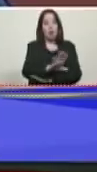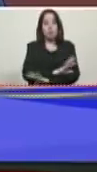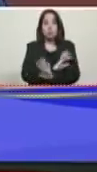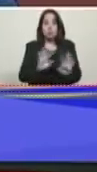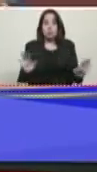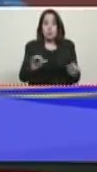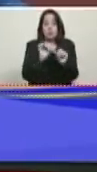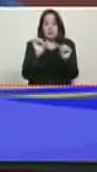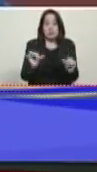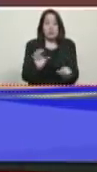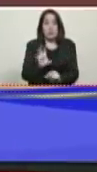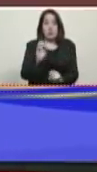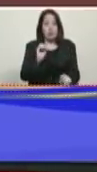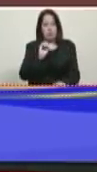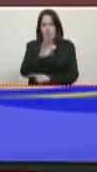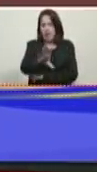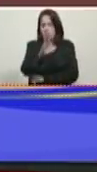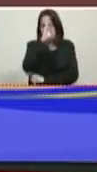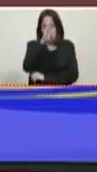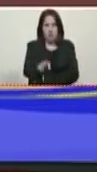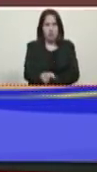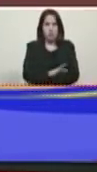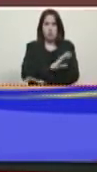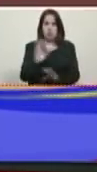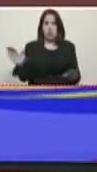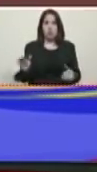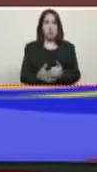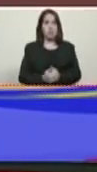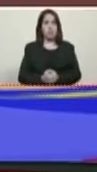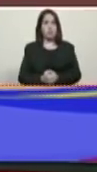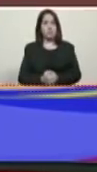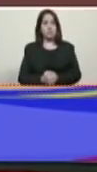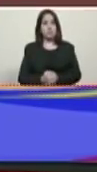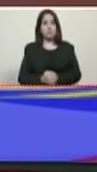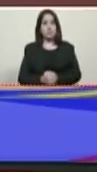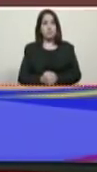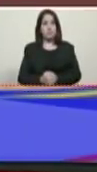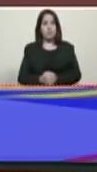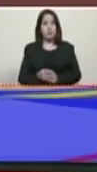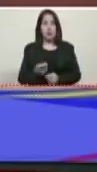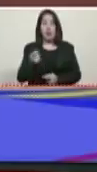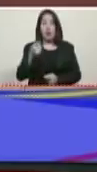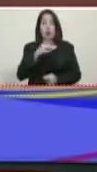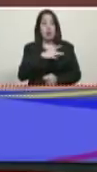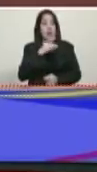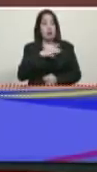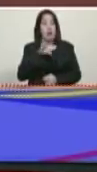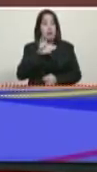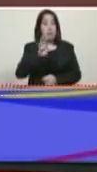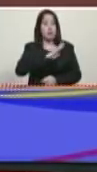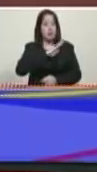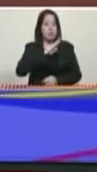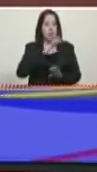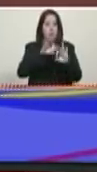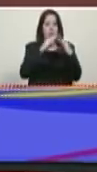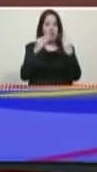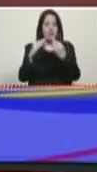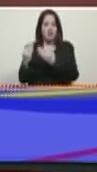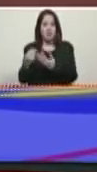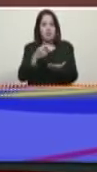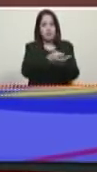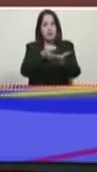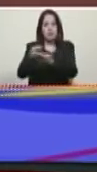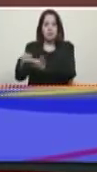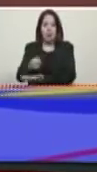patria ping directo vía satélite sin intermediar sin gestores por el carné de la patria le llega a la familia le llega el ciudadano al